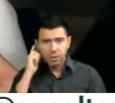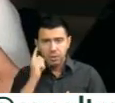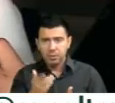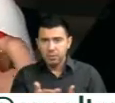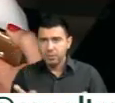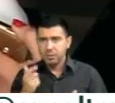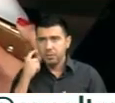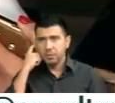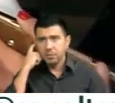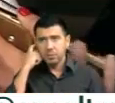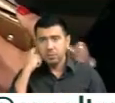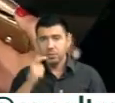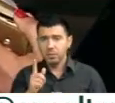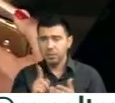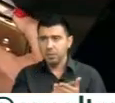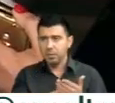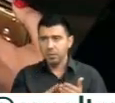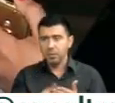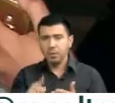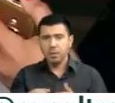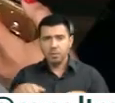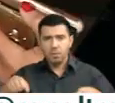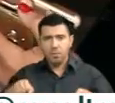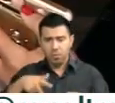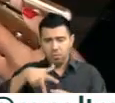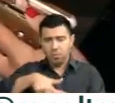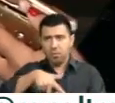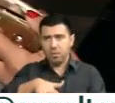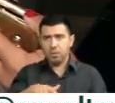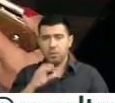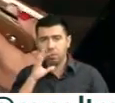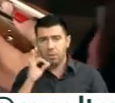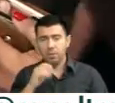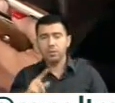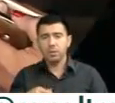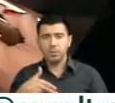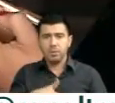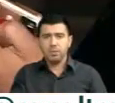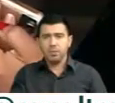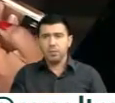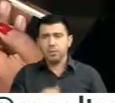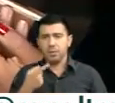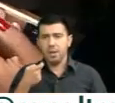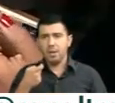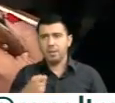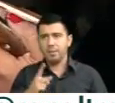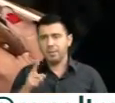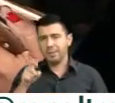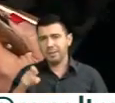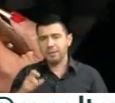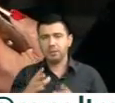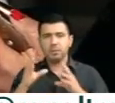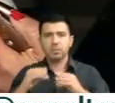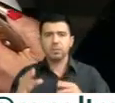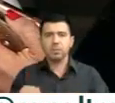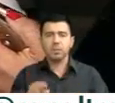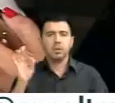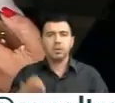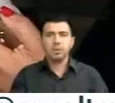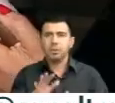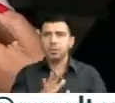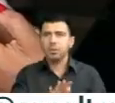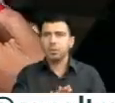así como la prohibición del parrillero hombre y también el porte de armas para que para tener una navidad segura una unidad tranquila